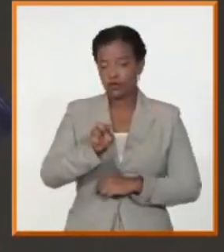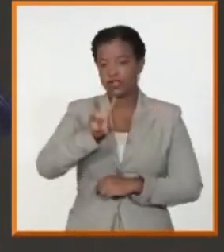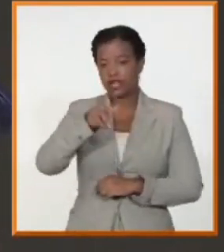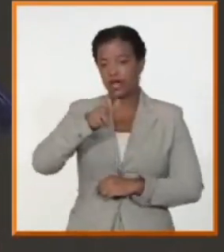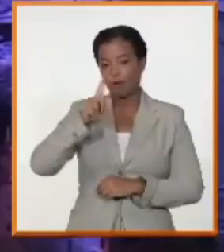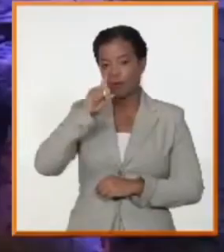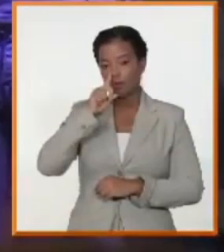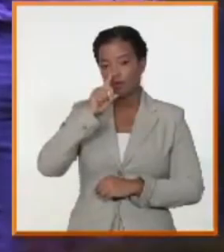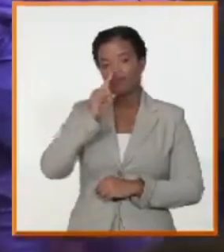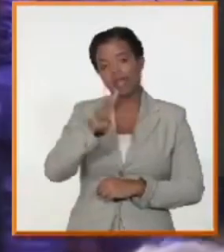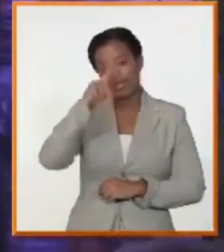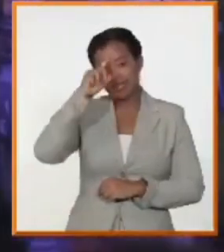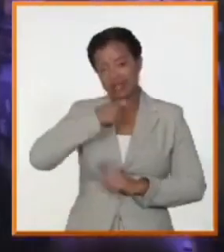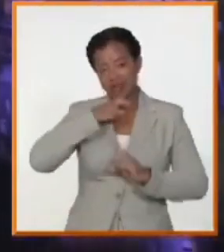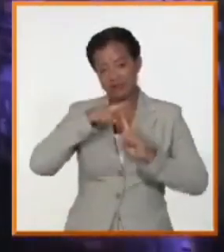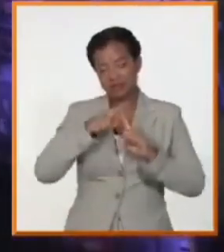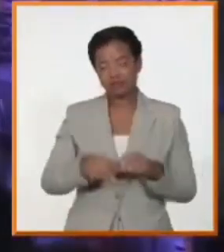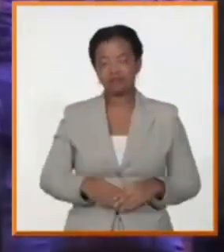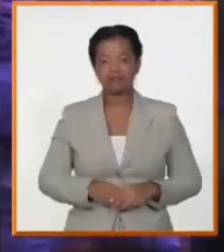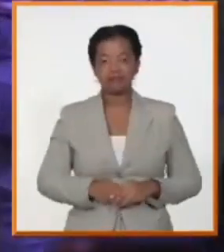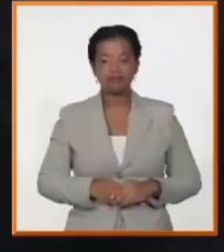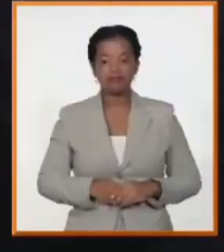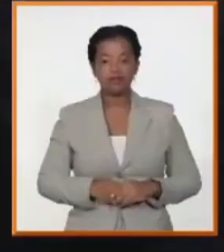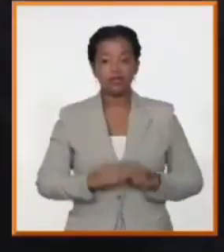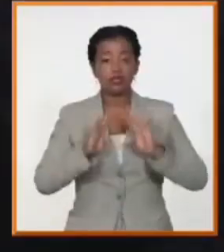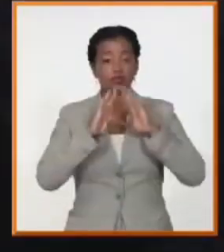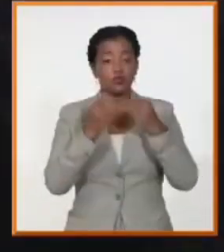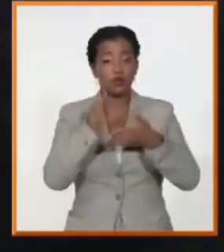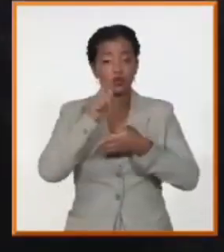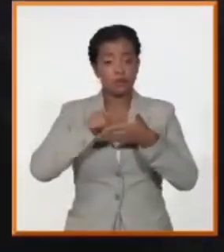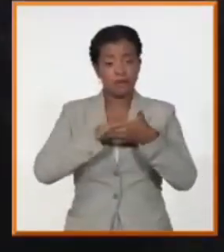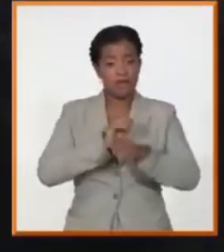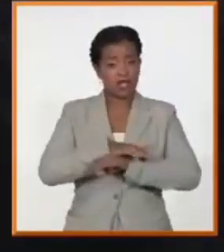el 3 de septiembre. Todo pensado en el sano disfrute y el merecido